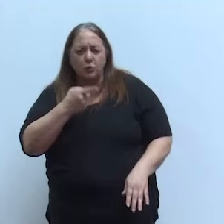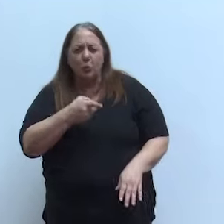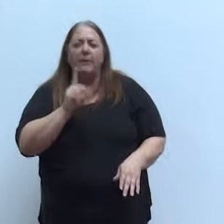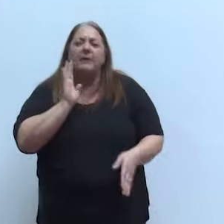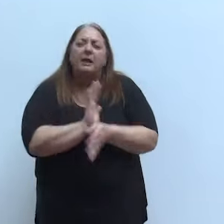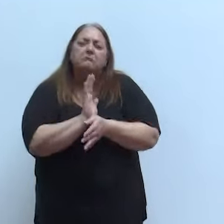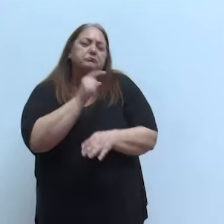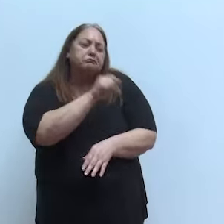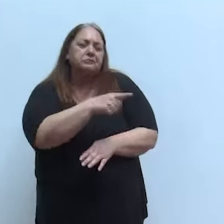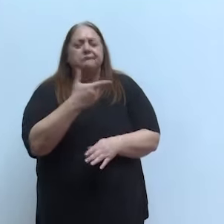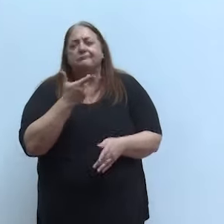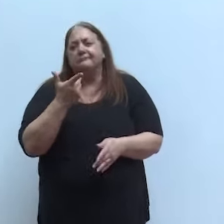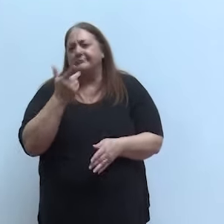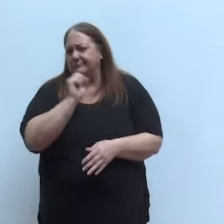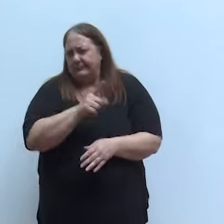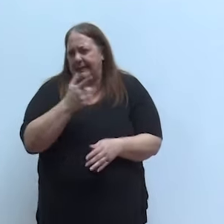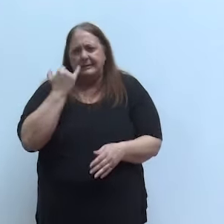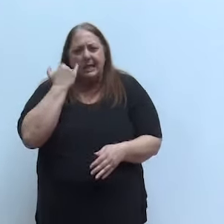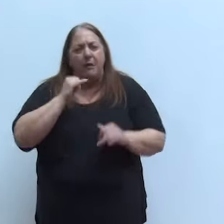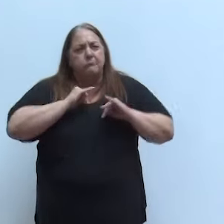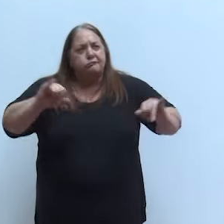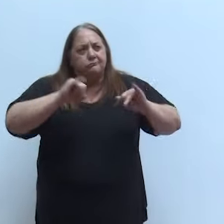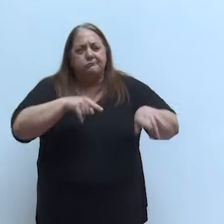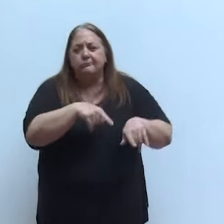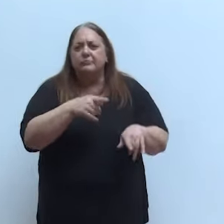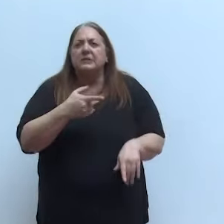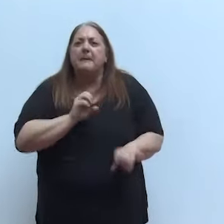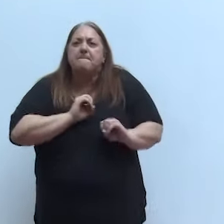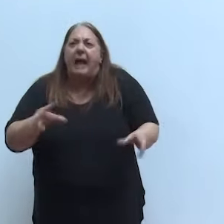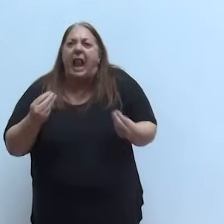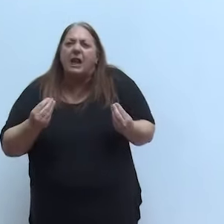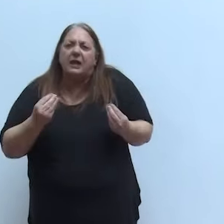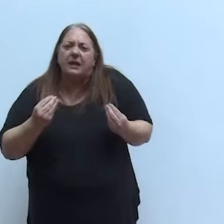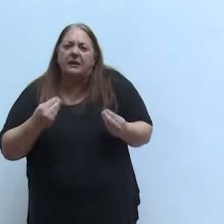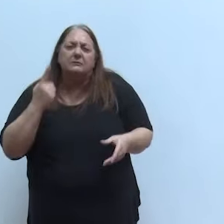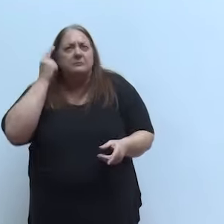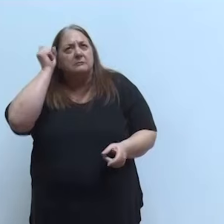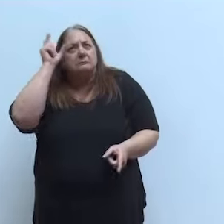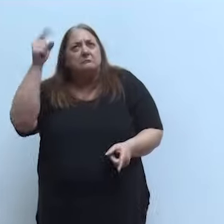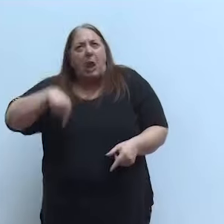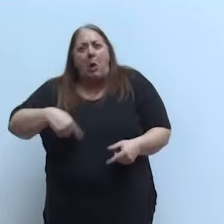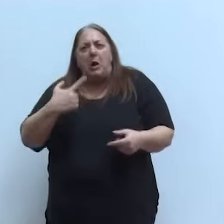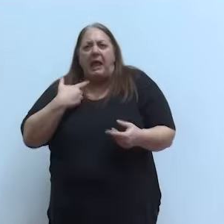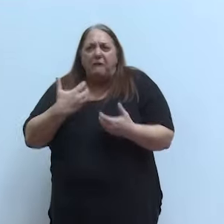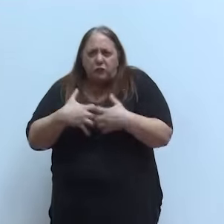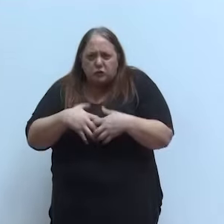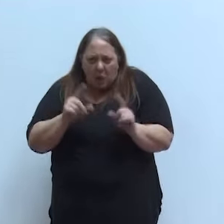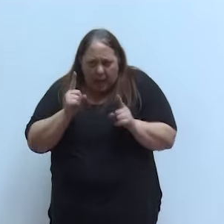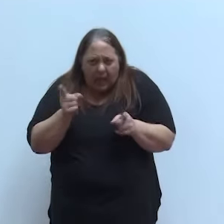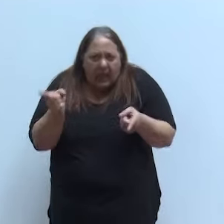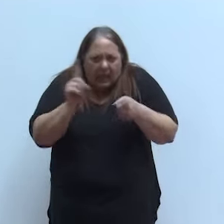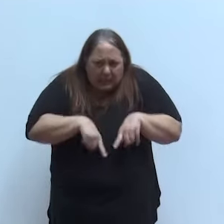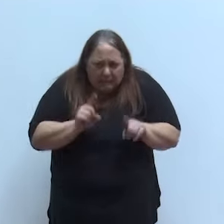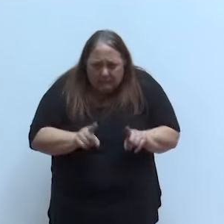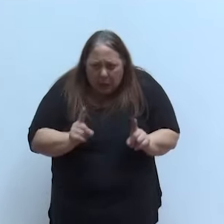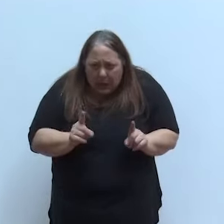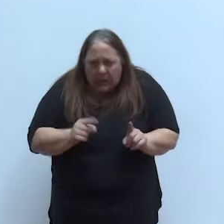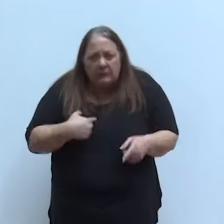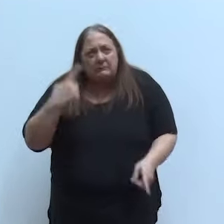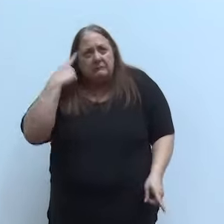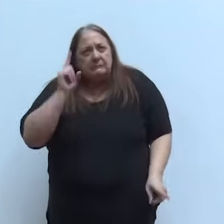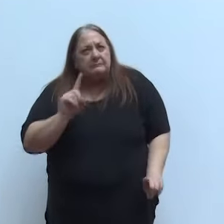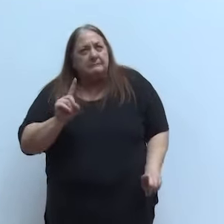hicimos mal el gradualismo Por qué va a funcionar ahora porque vamos a hacer todo más rápido y sin contemplaciones y